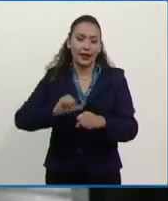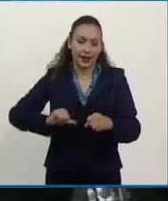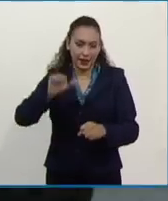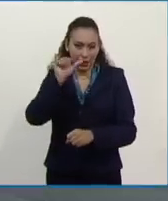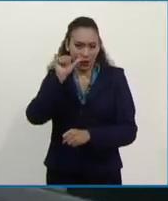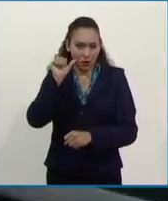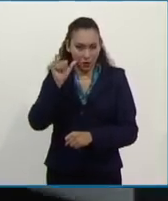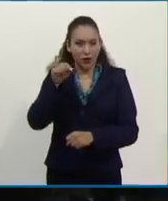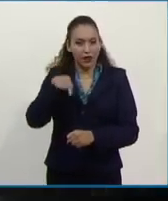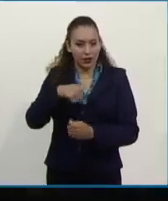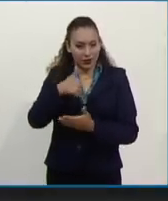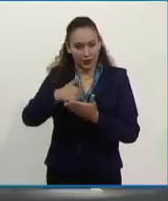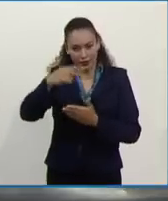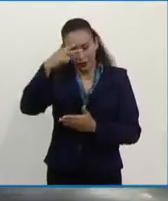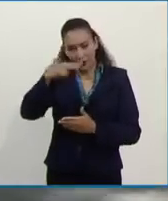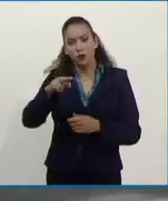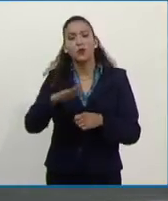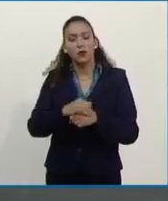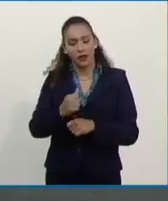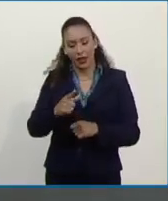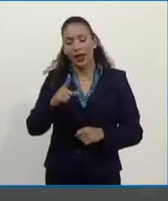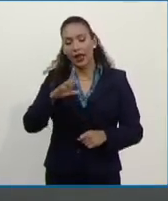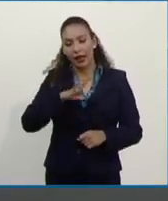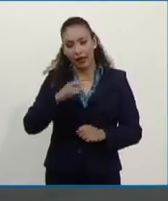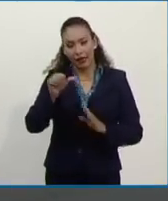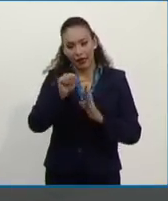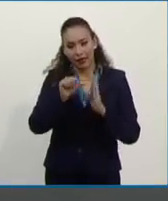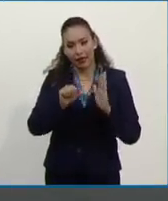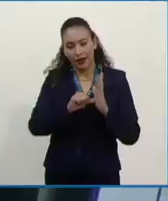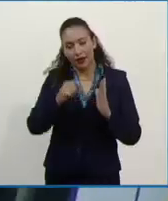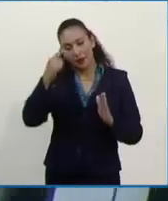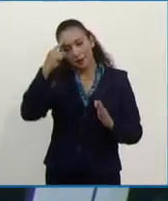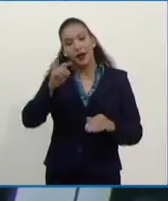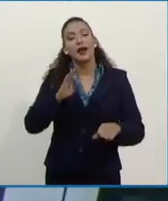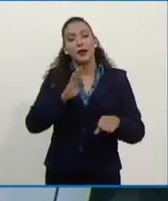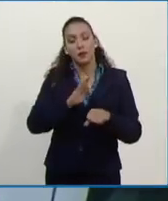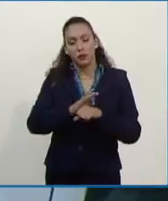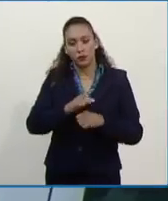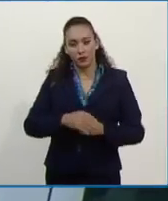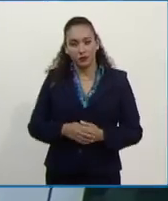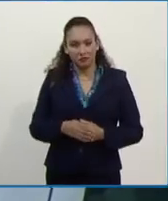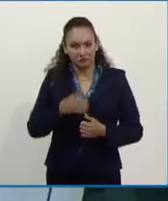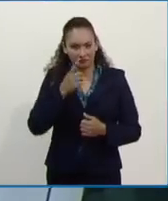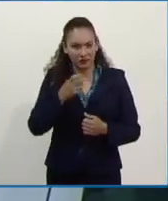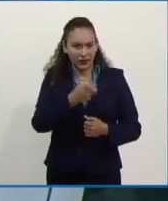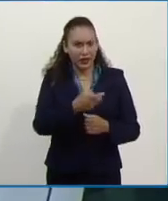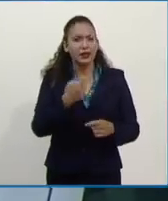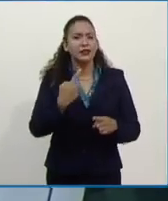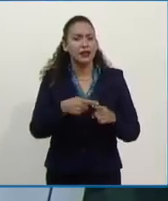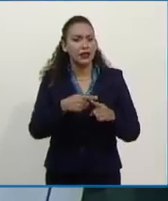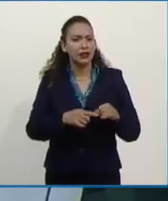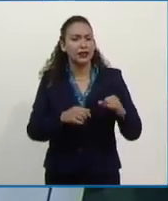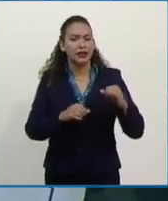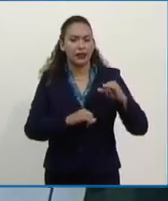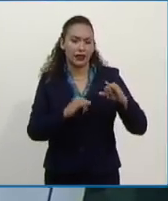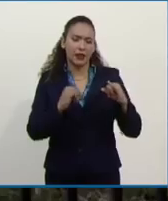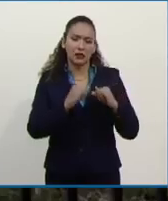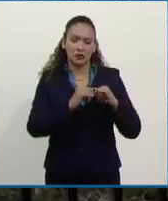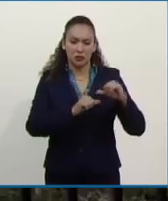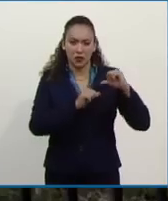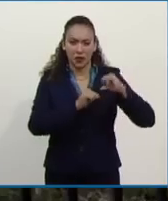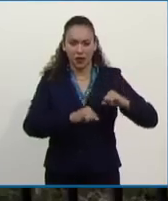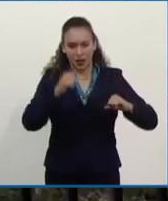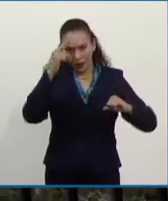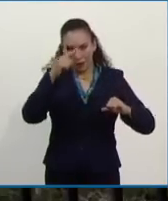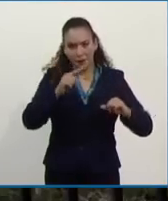en contra del acuerdo de 2021 con esos lineamientos. El Pleno resolvió que no viola competencias previstas en la Constitución Federal para